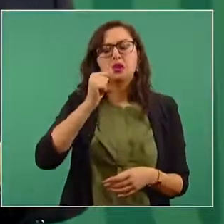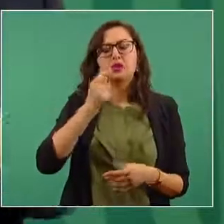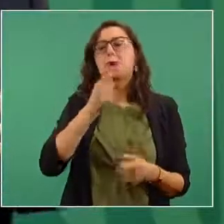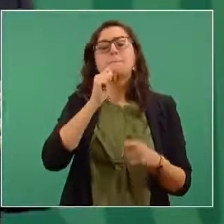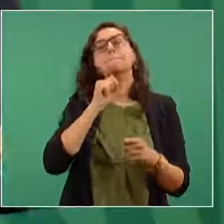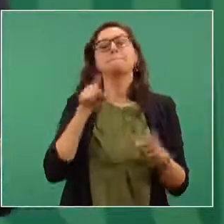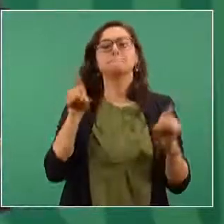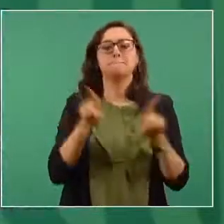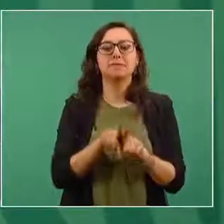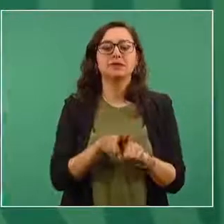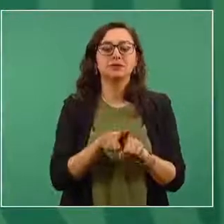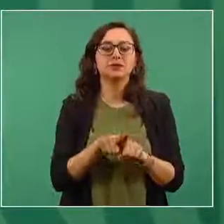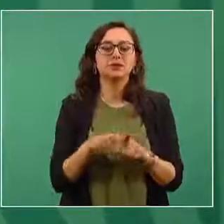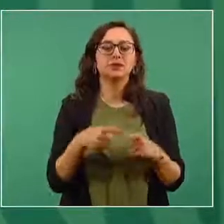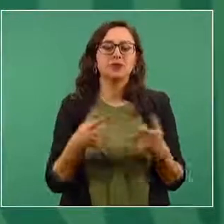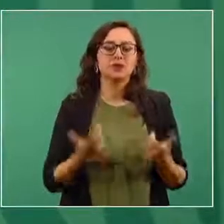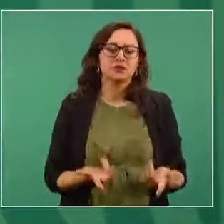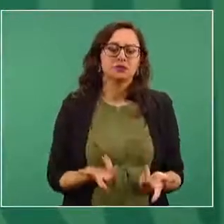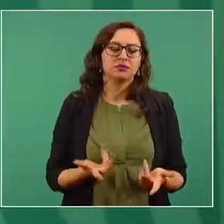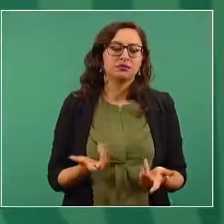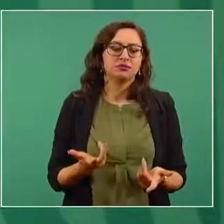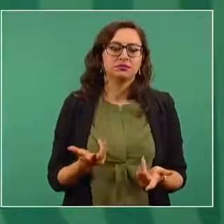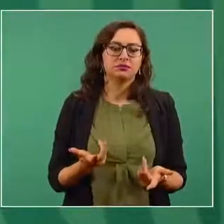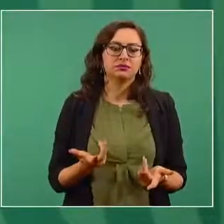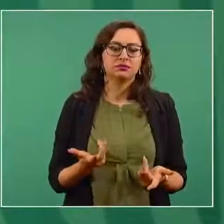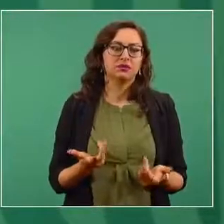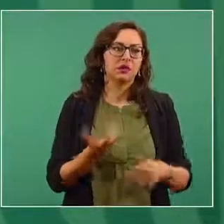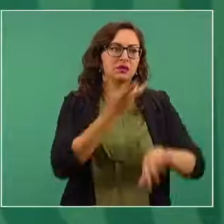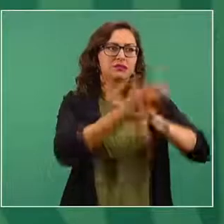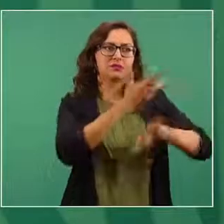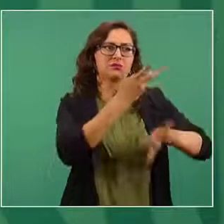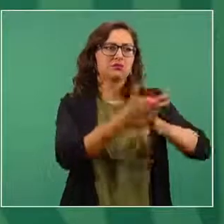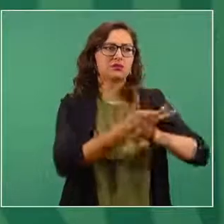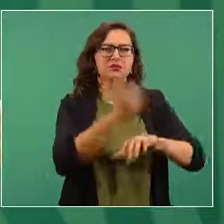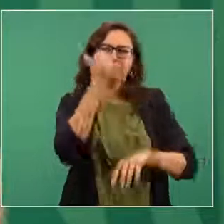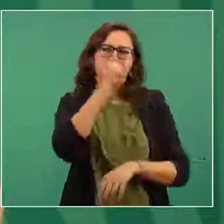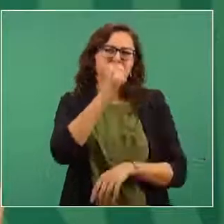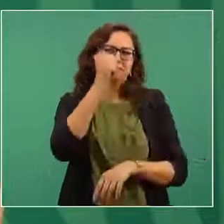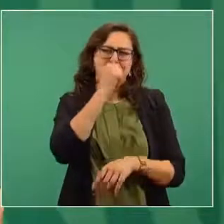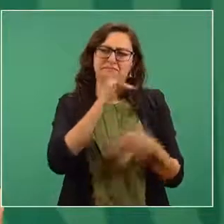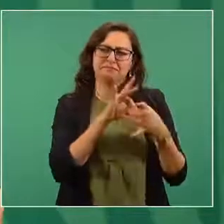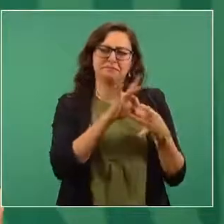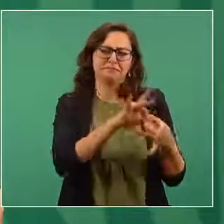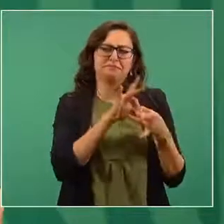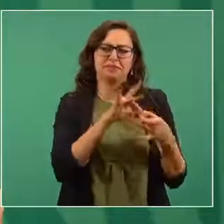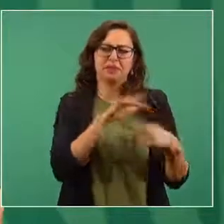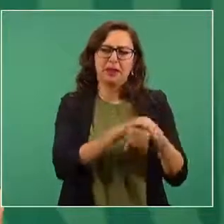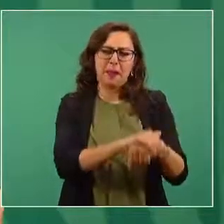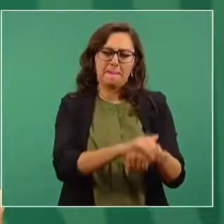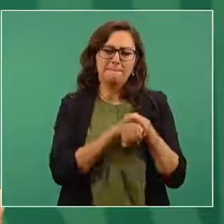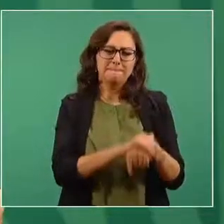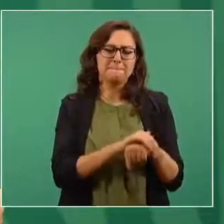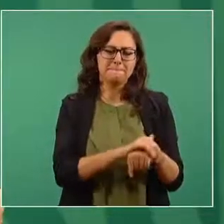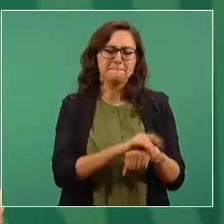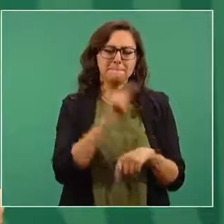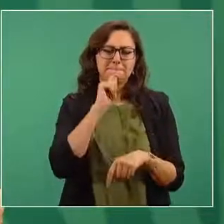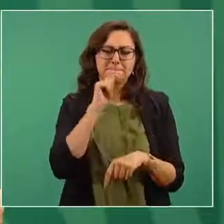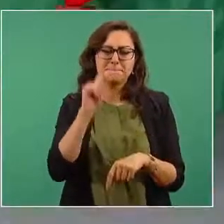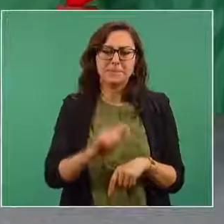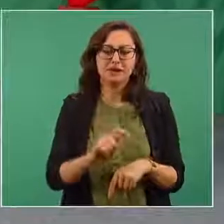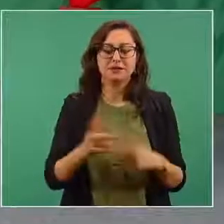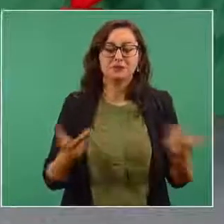existen relaciones de amistad con el pueblo de Estados Unidos. No olvidemos, son 38